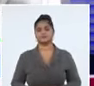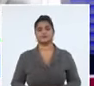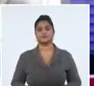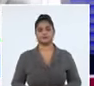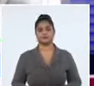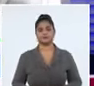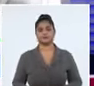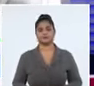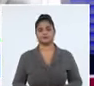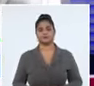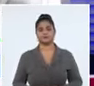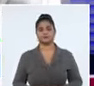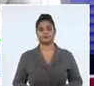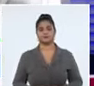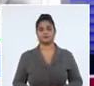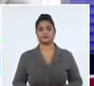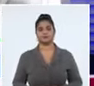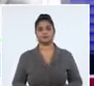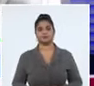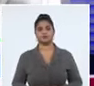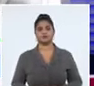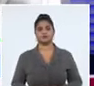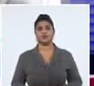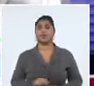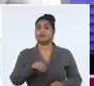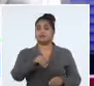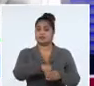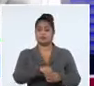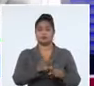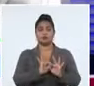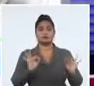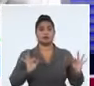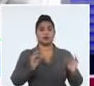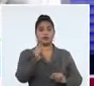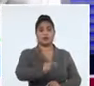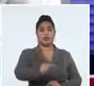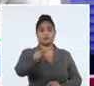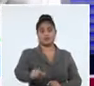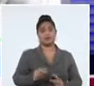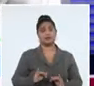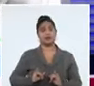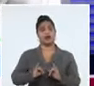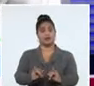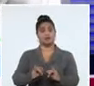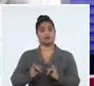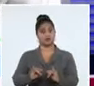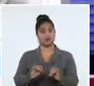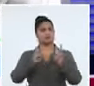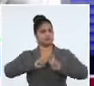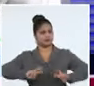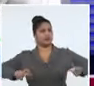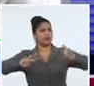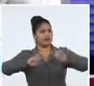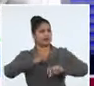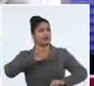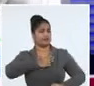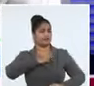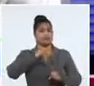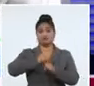conocer nuestro especialista en esta conferencia, Cuba ha ido bajando el nivel de contagio